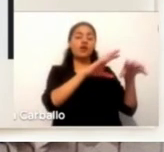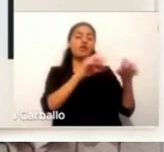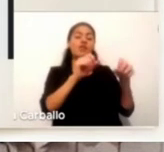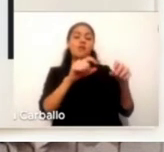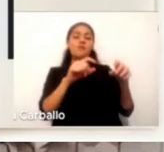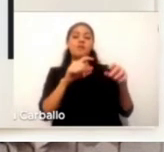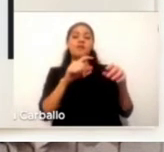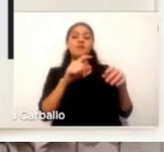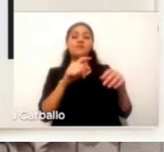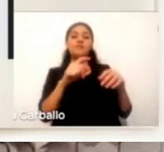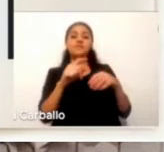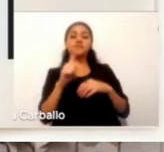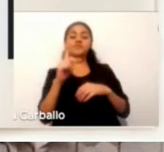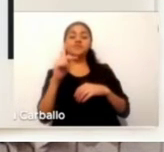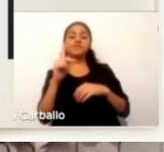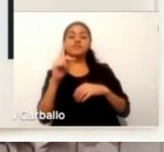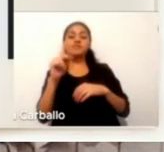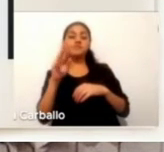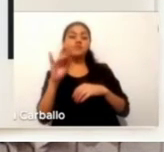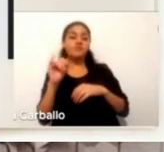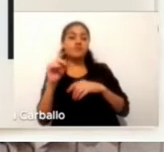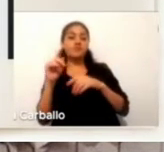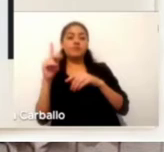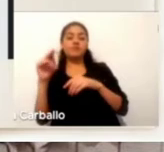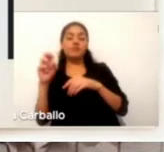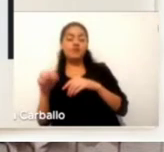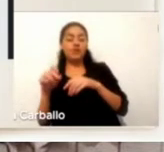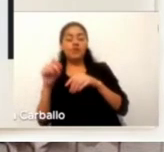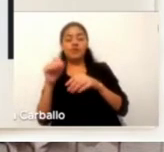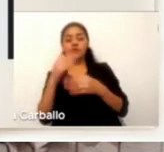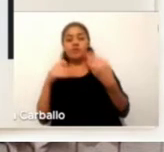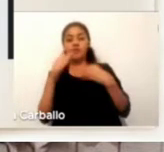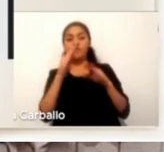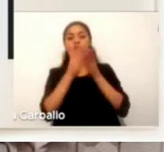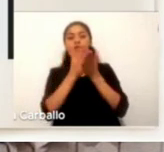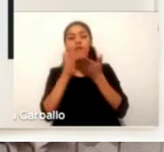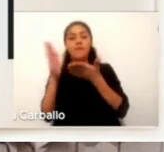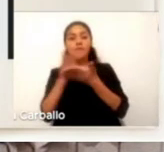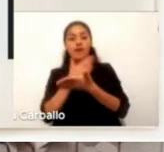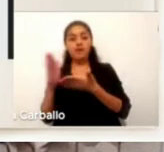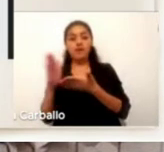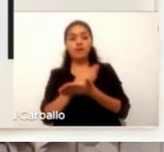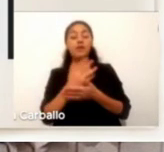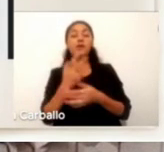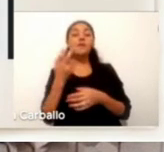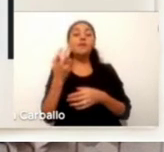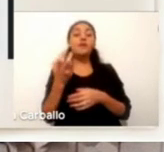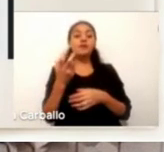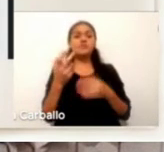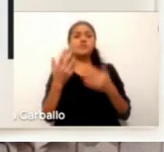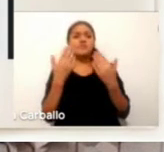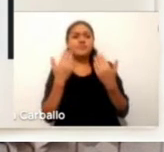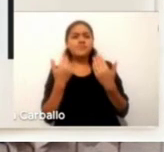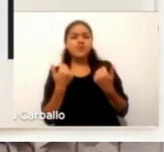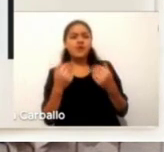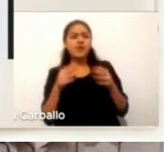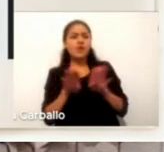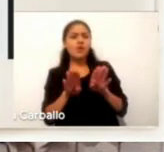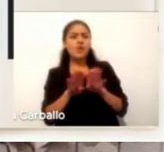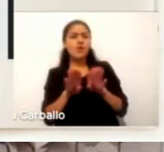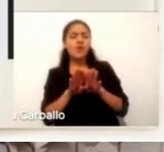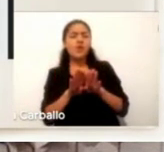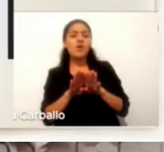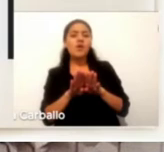coinciden con el número de boletas extraídas de la urna, por lo que no puede estimarse que existe una irregularidad que justifique la acreditación